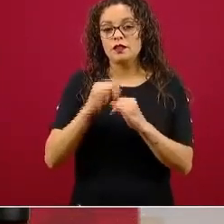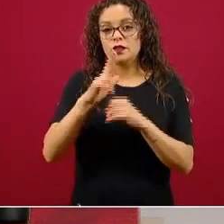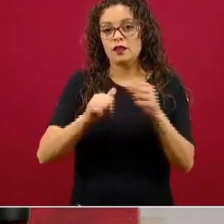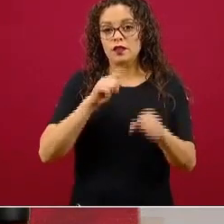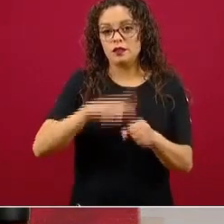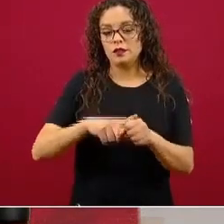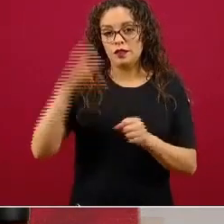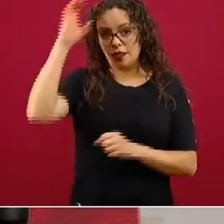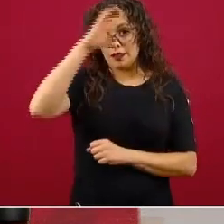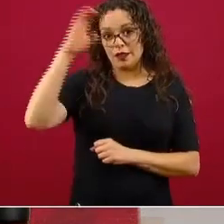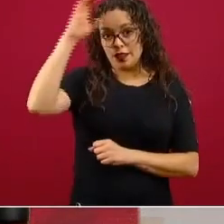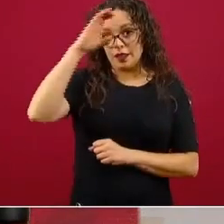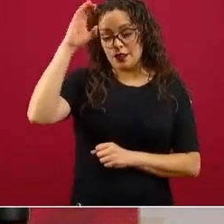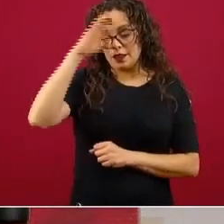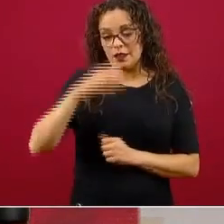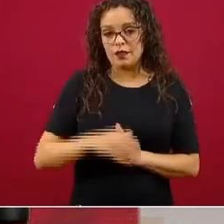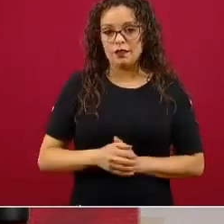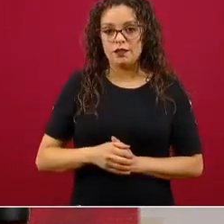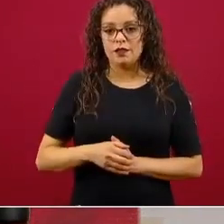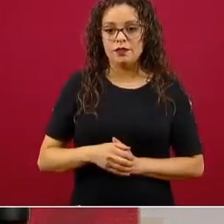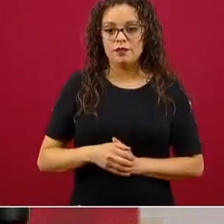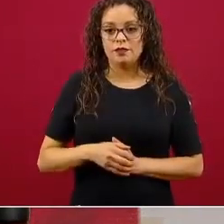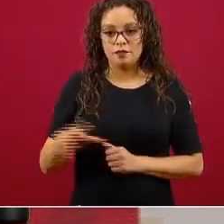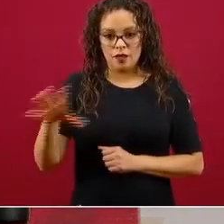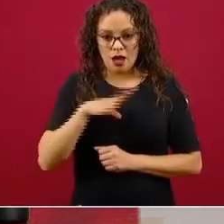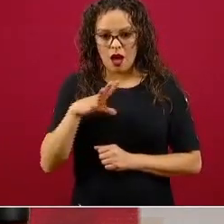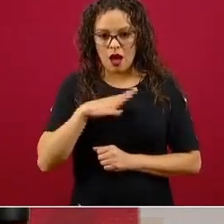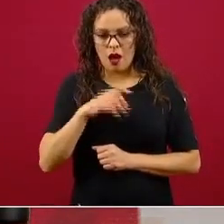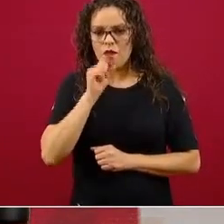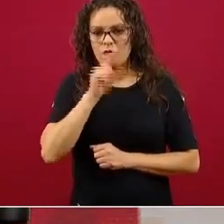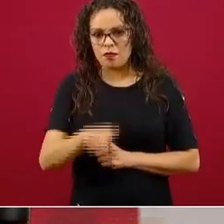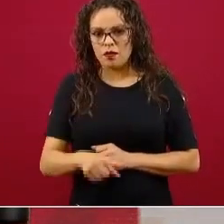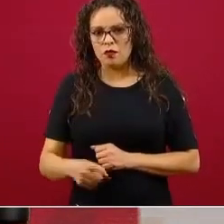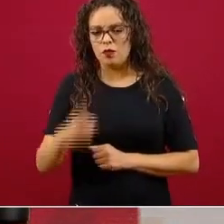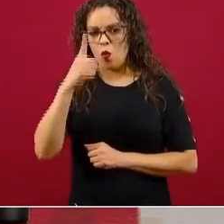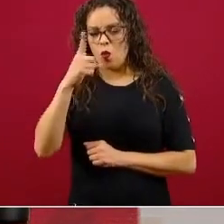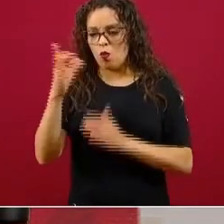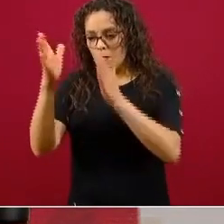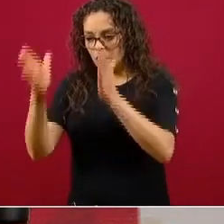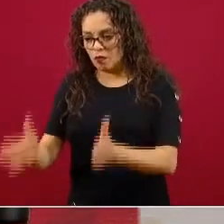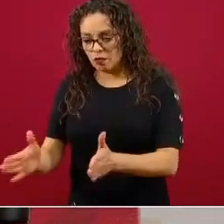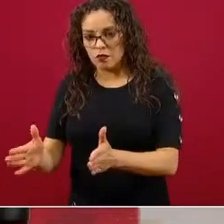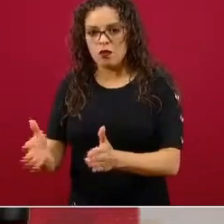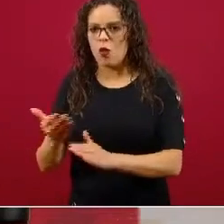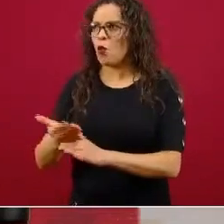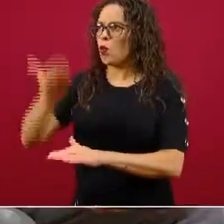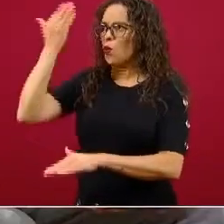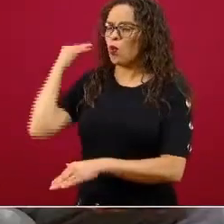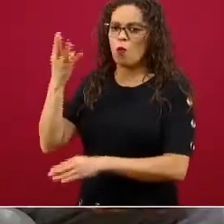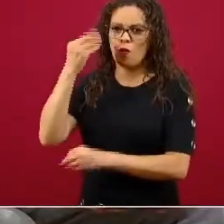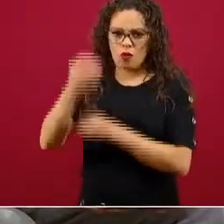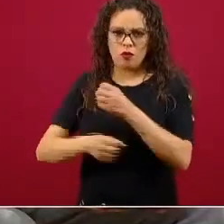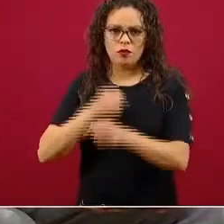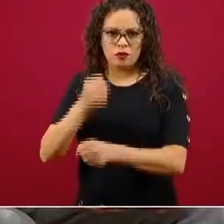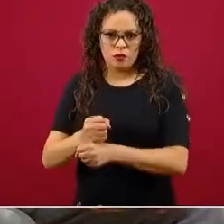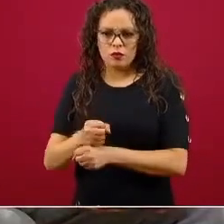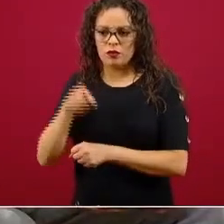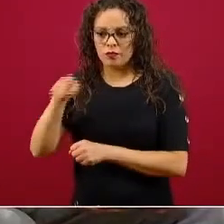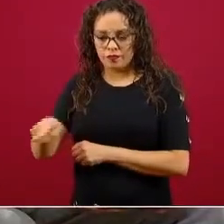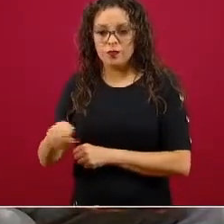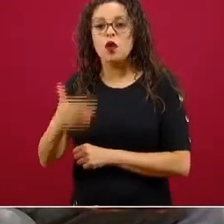Subirán, tiene un prototipo, un desarrollo desde hace varios años, que se ha utilizado en el Departamento de